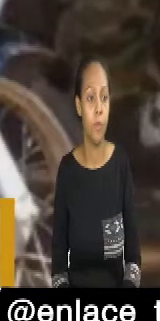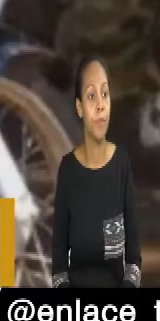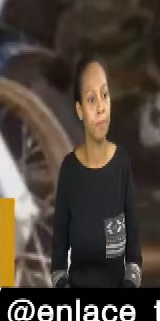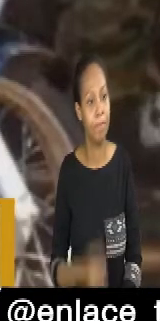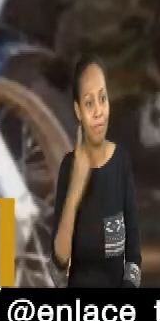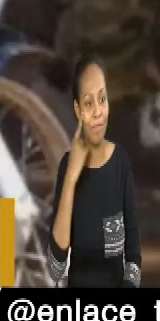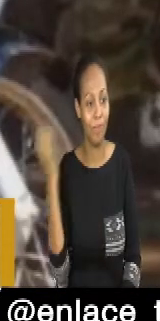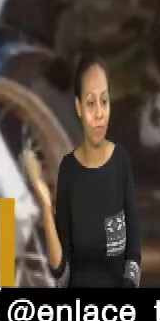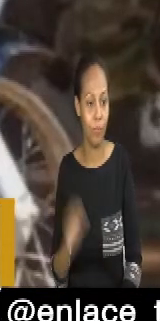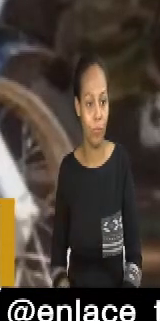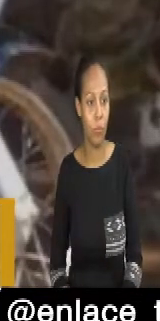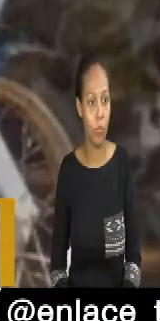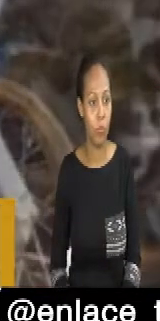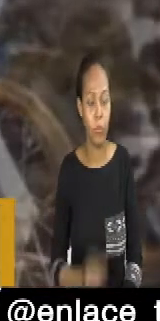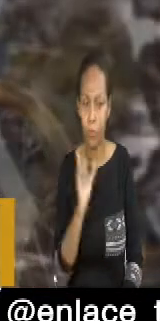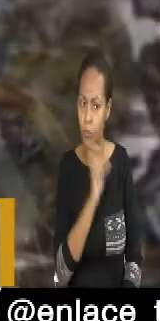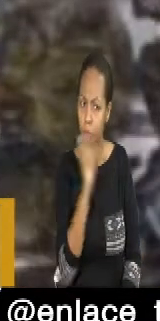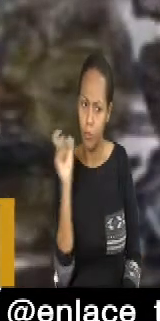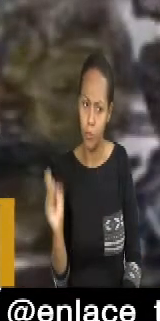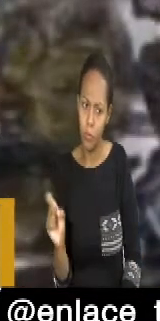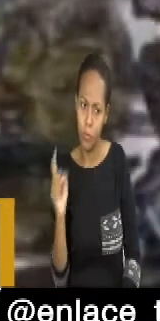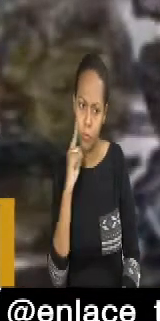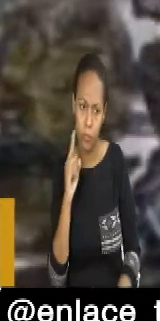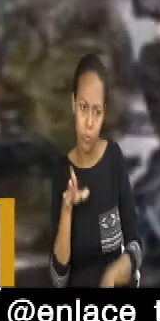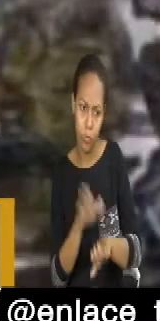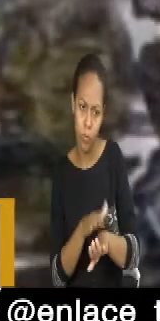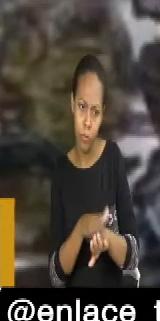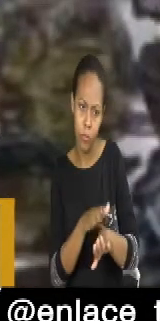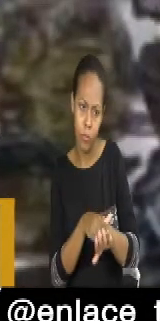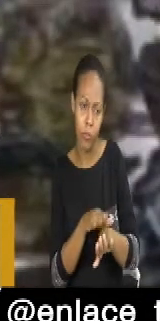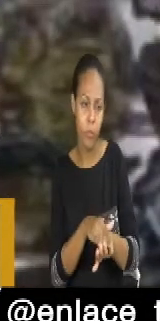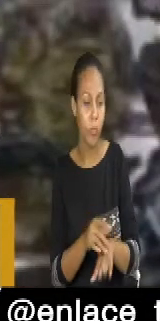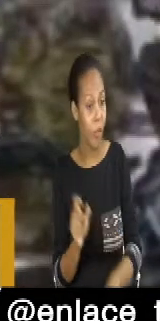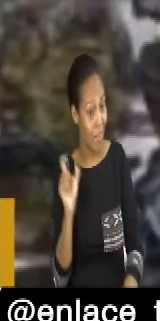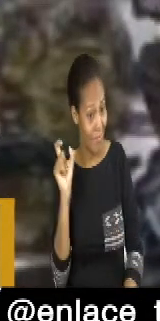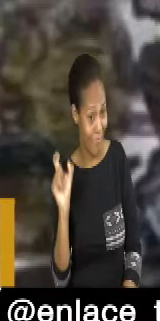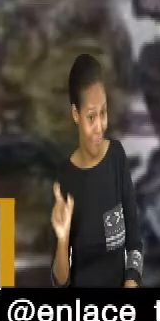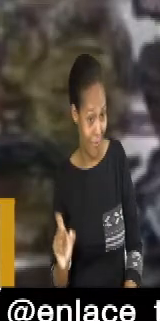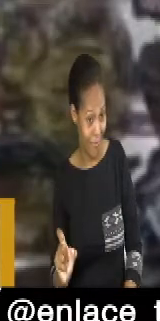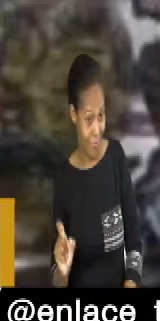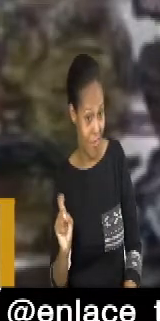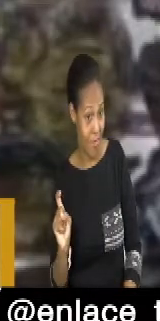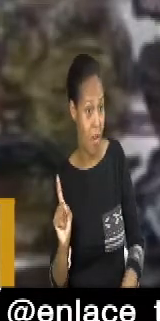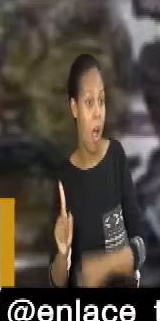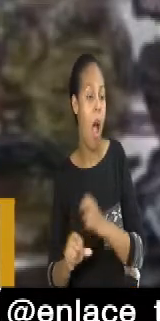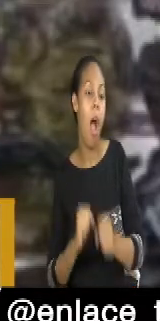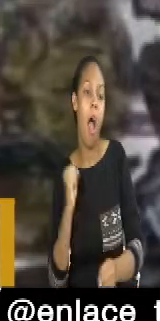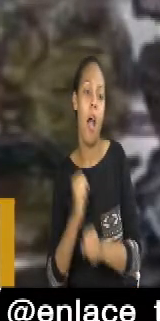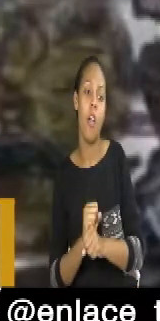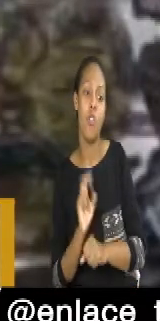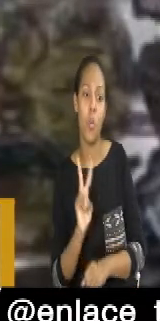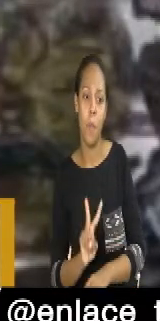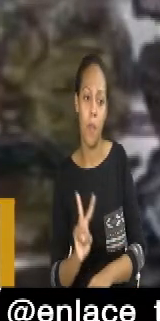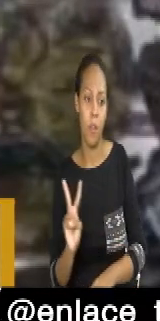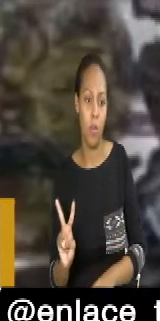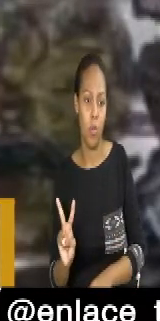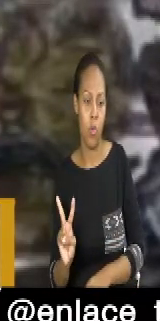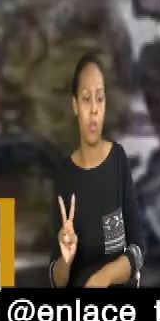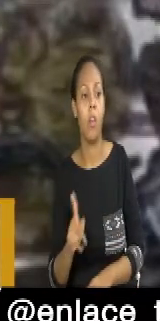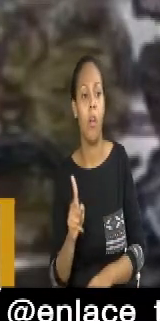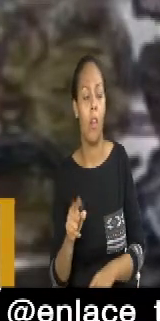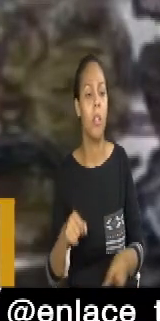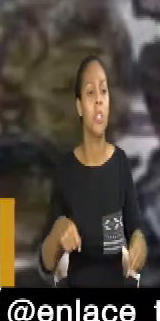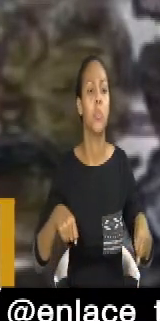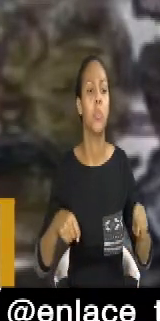Según informaron autoridades militares, en el momento de la captura, el presunto delincuente de 22 años de edad se transportaba en una motocicleta desde el